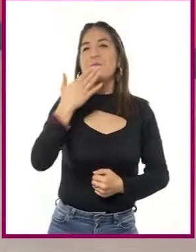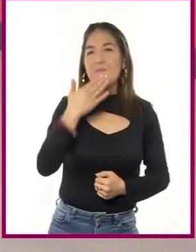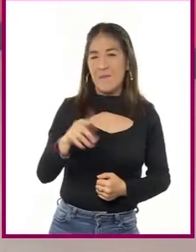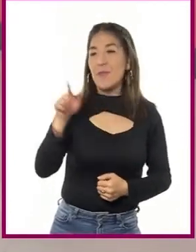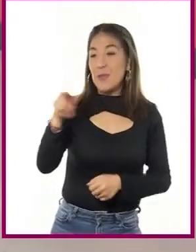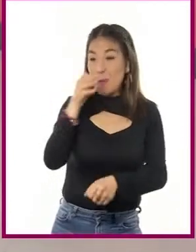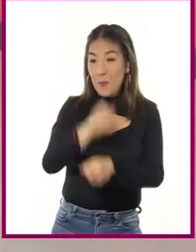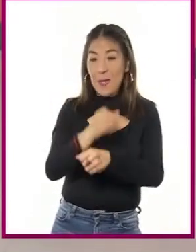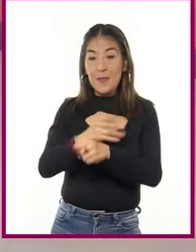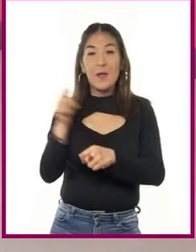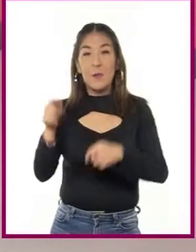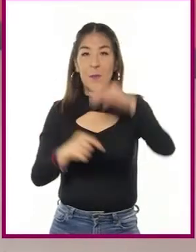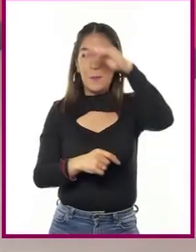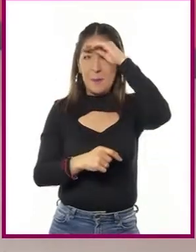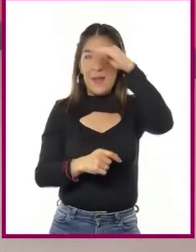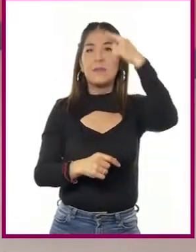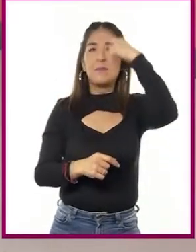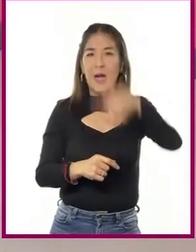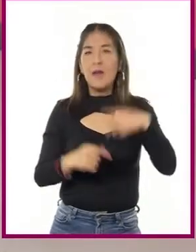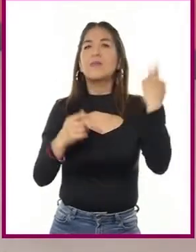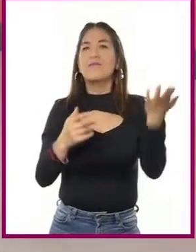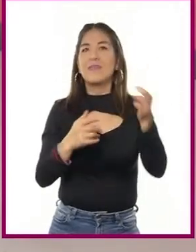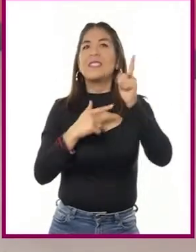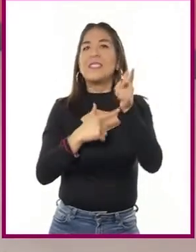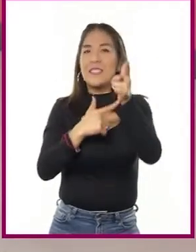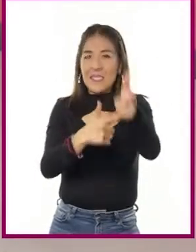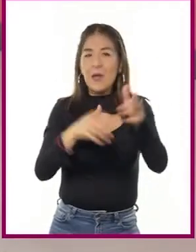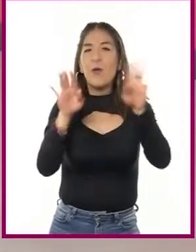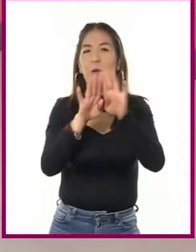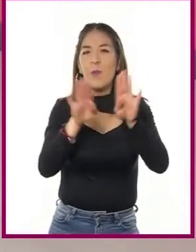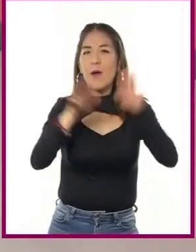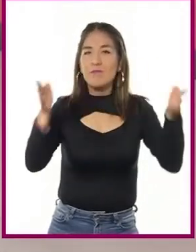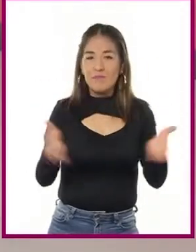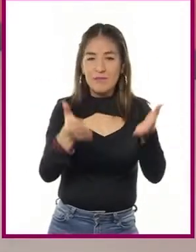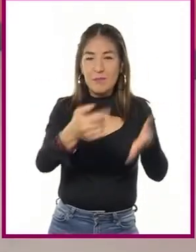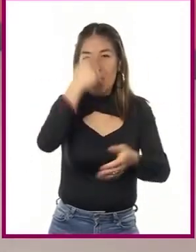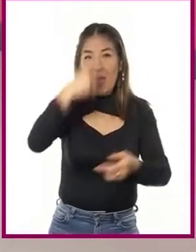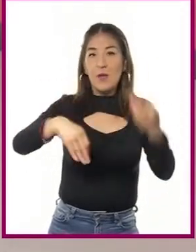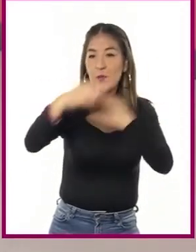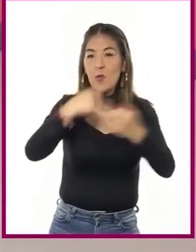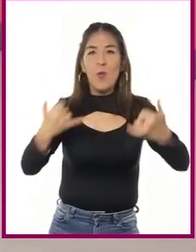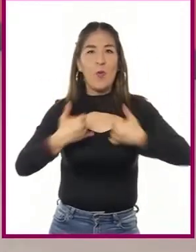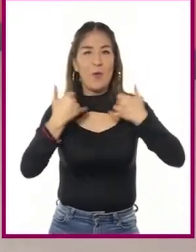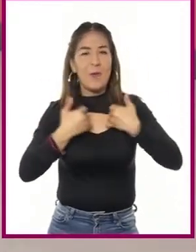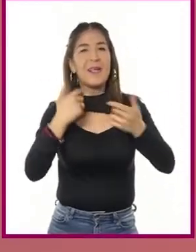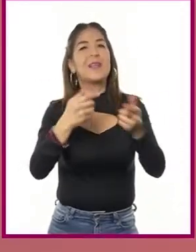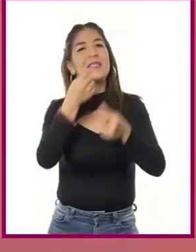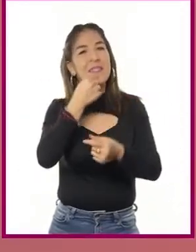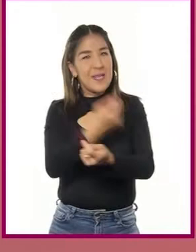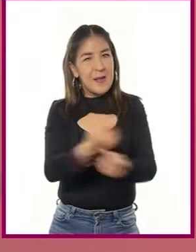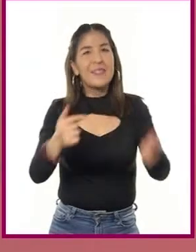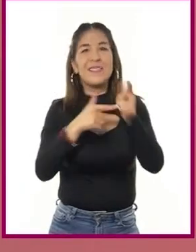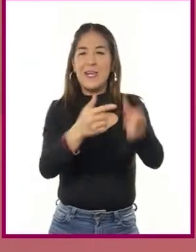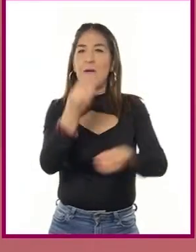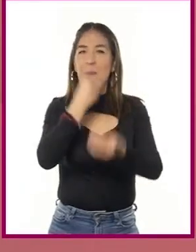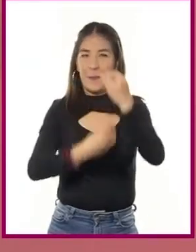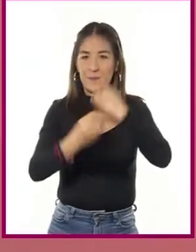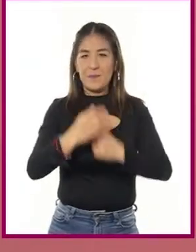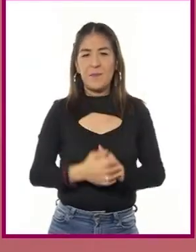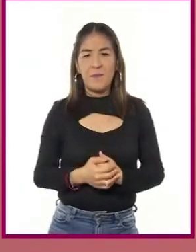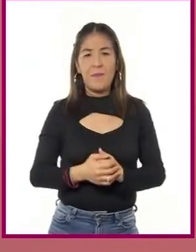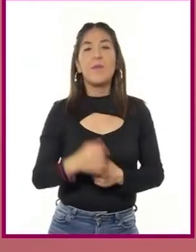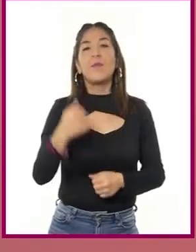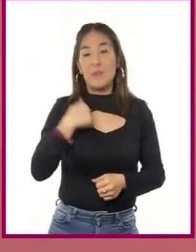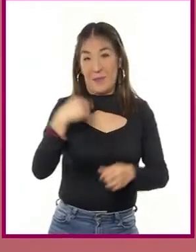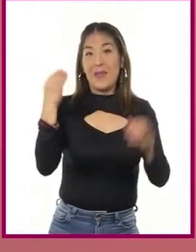esta reflexión te haya motivado a promocionar nuestros alimentos ancestrales. Por cierto, en mi clase de historia